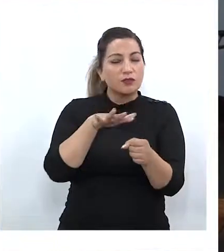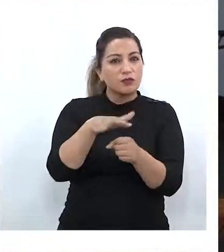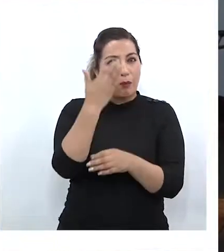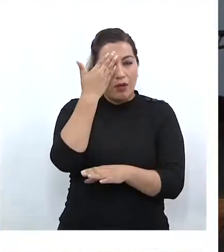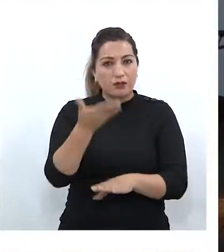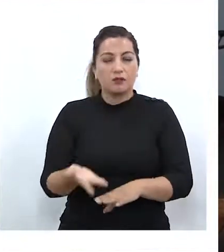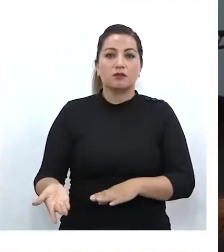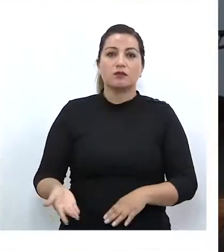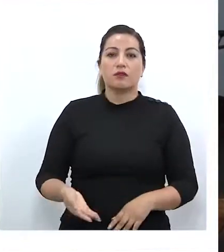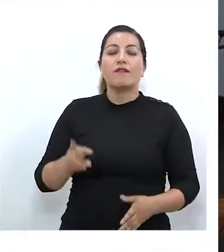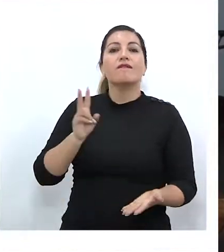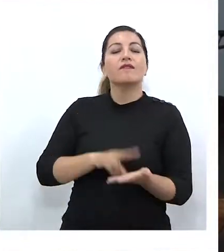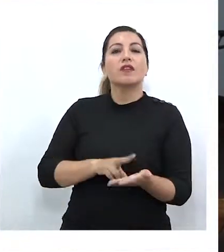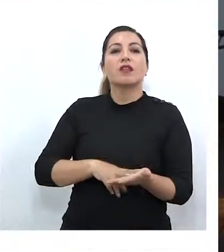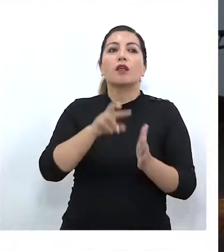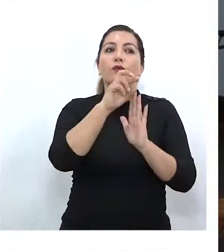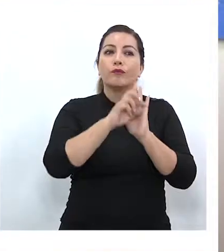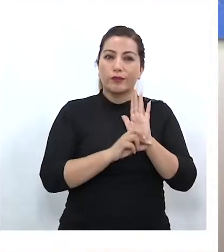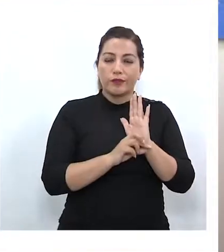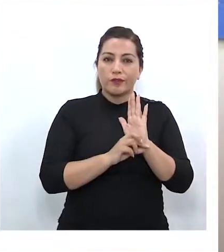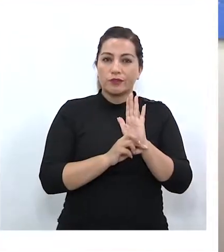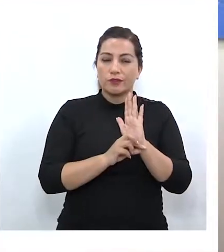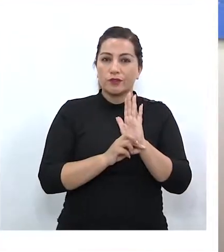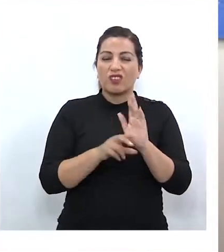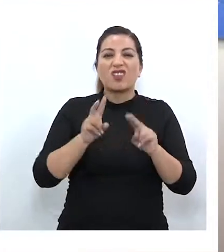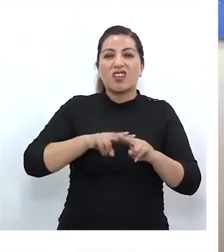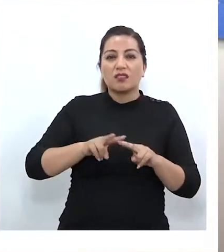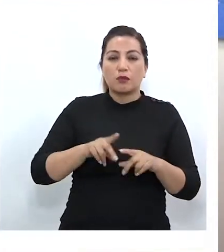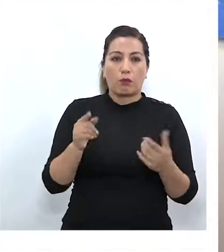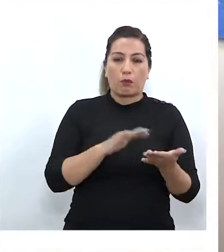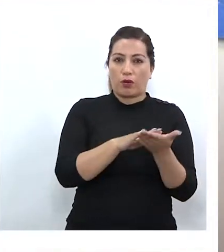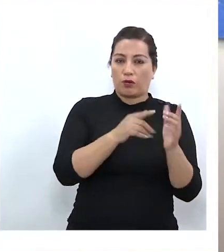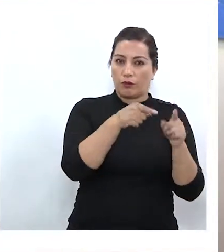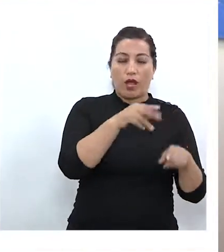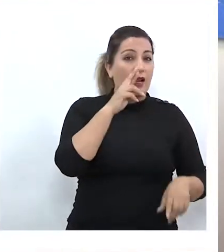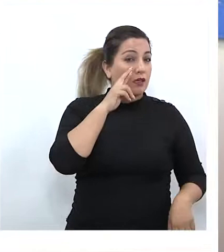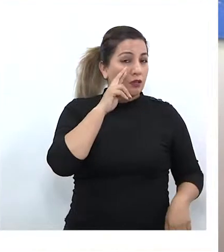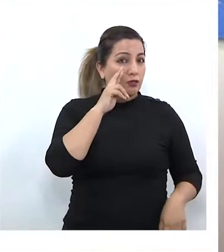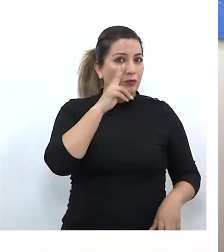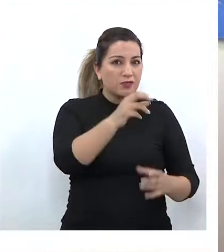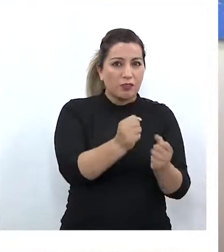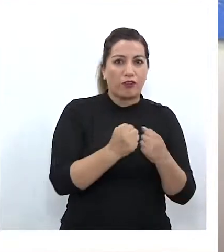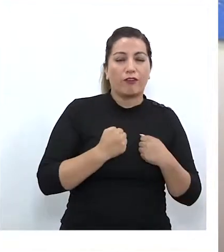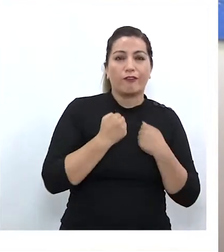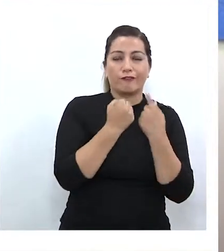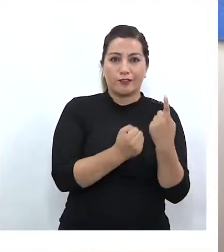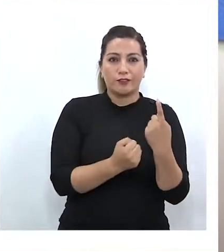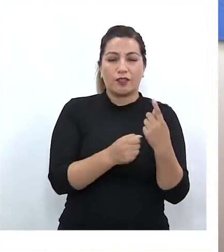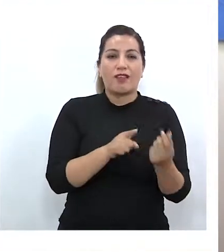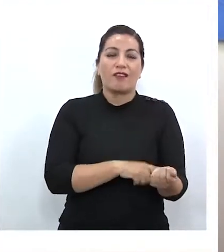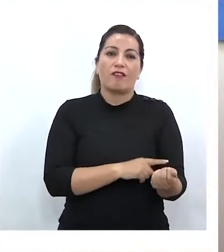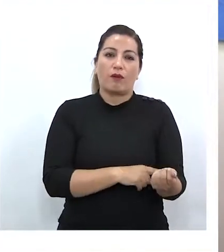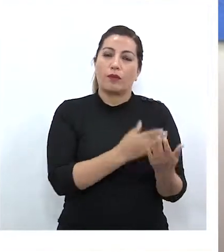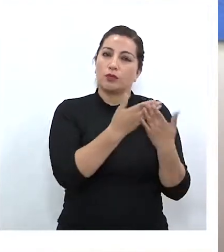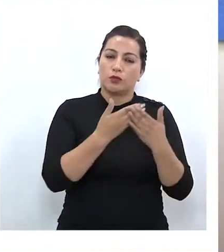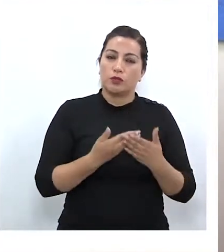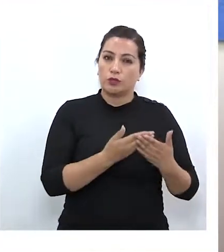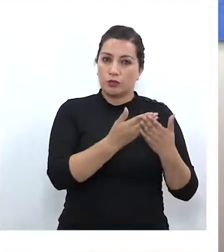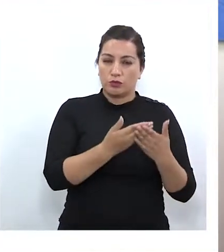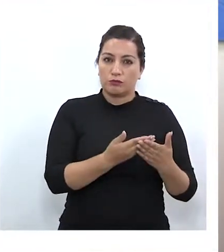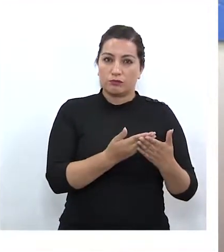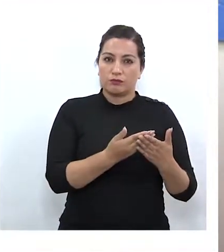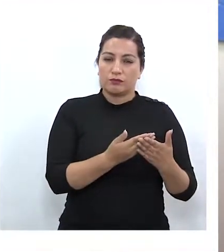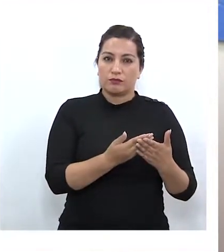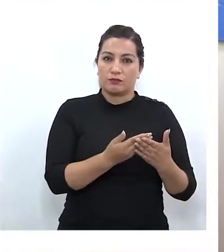situación. Efectivamente, porque el proyecto lo que hace es combinar, por un lado, el reconocimiento del esfuerzo de las familias y de los alumnos que